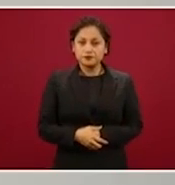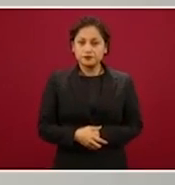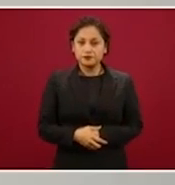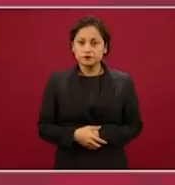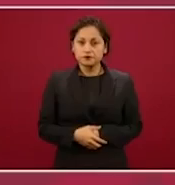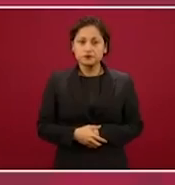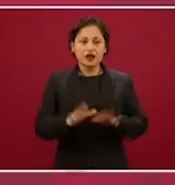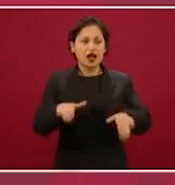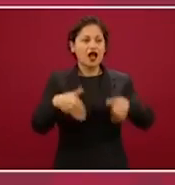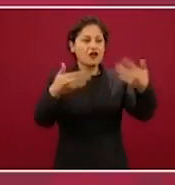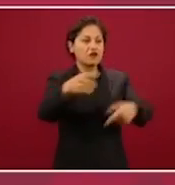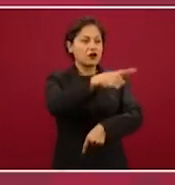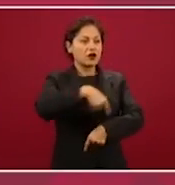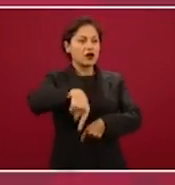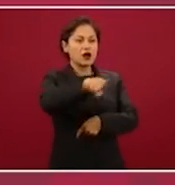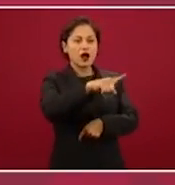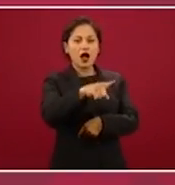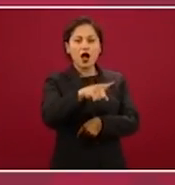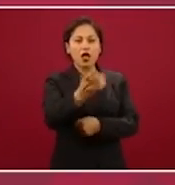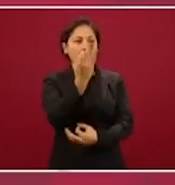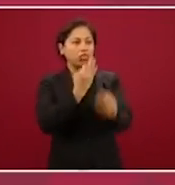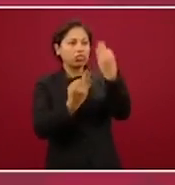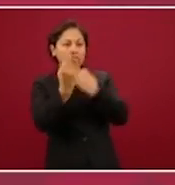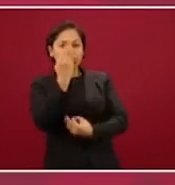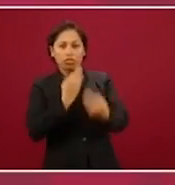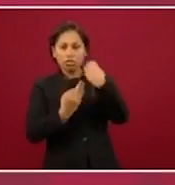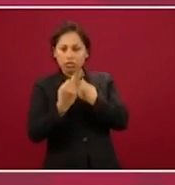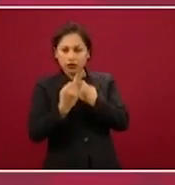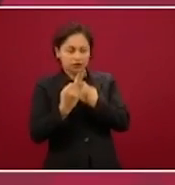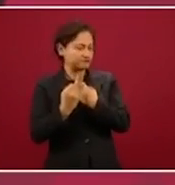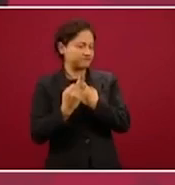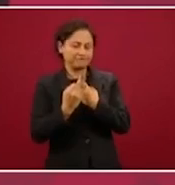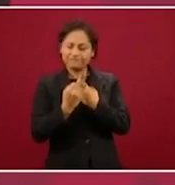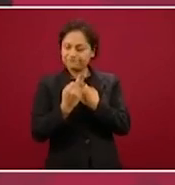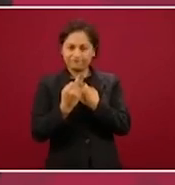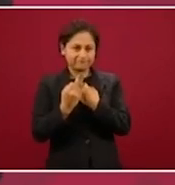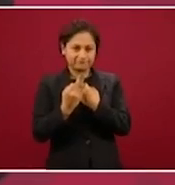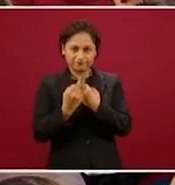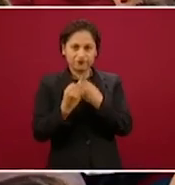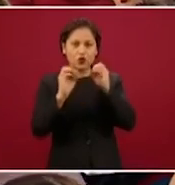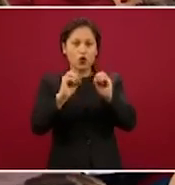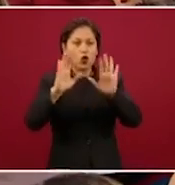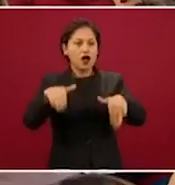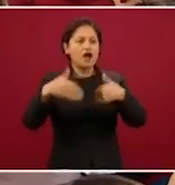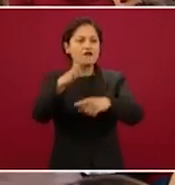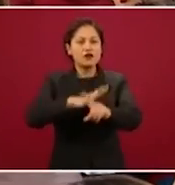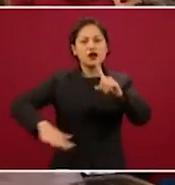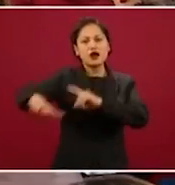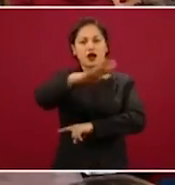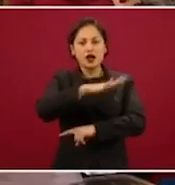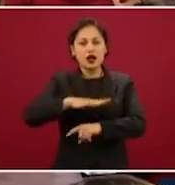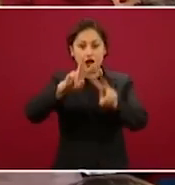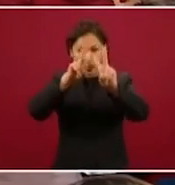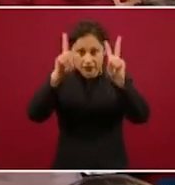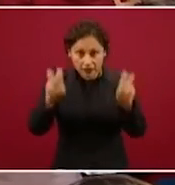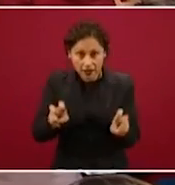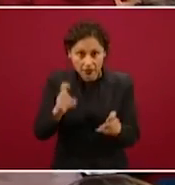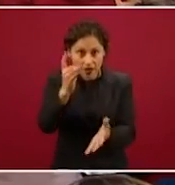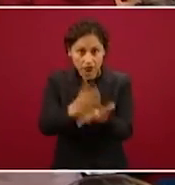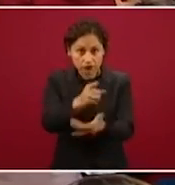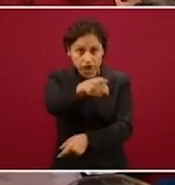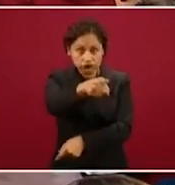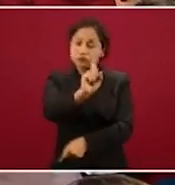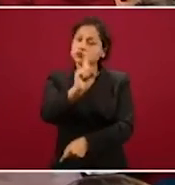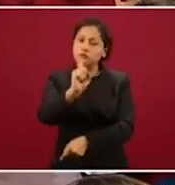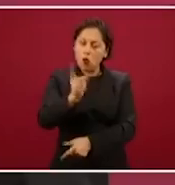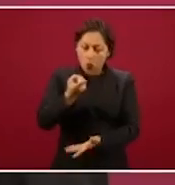los demás o de la sociedad, es un asunto de uno mismo.